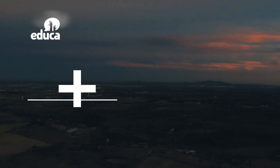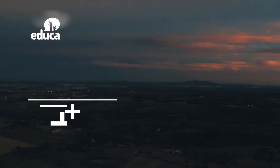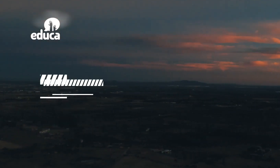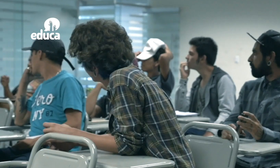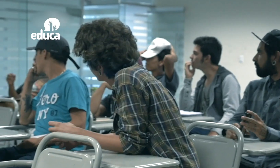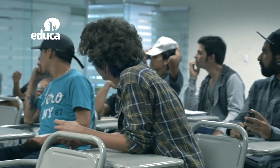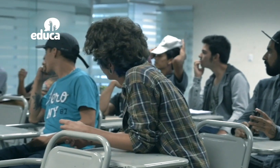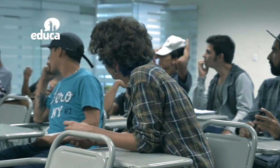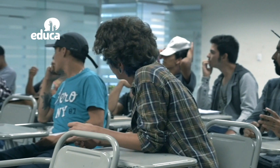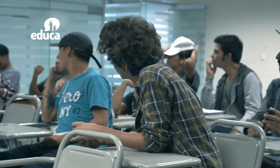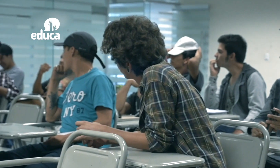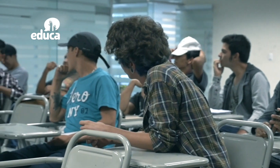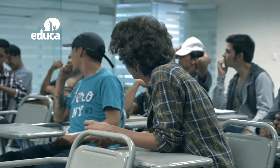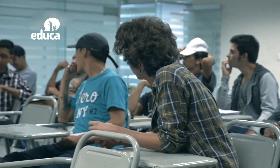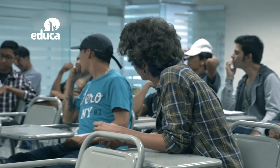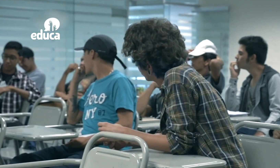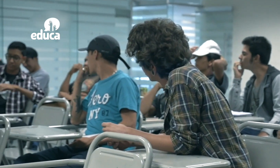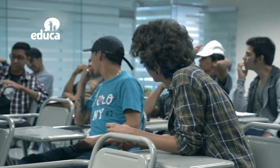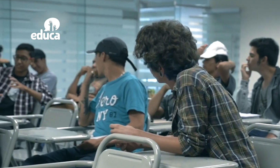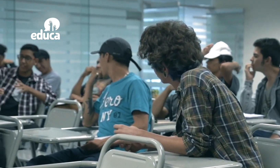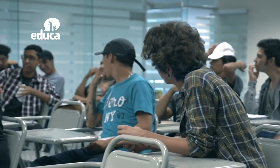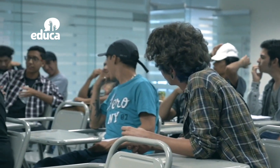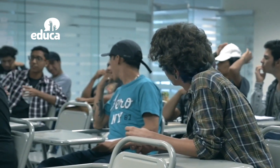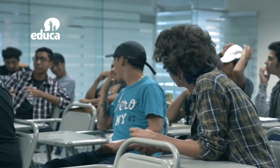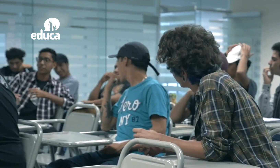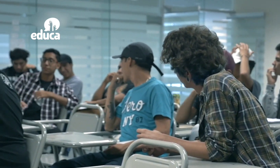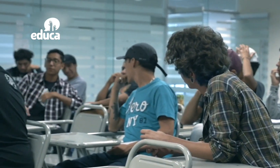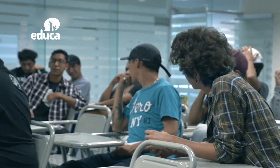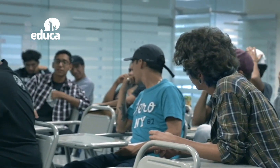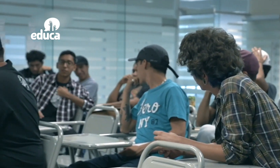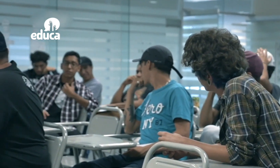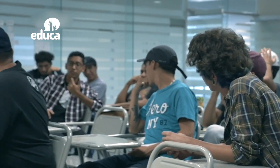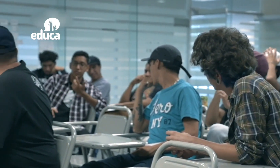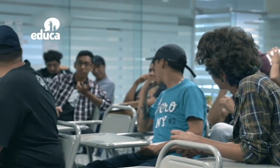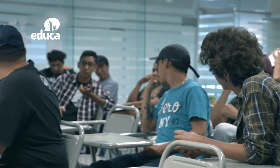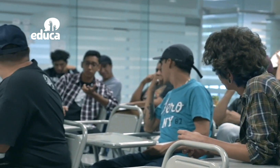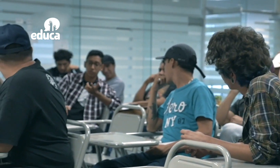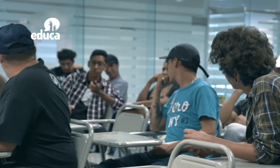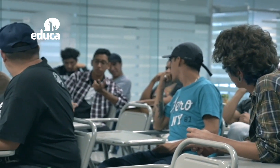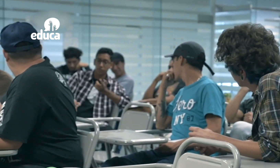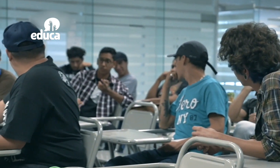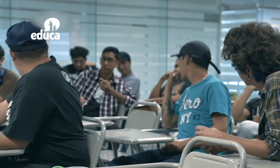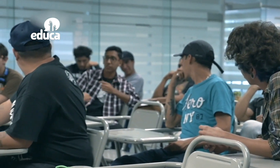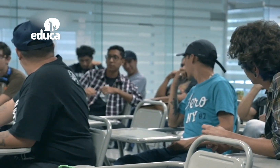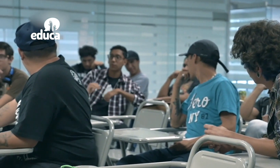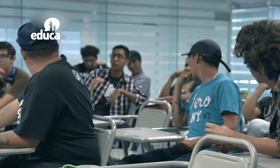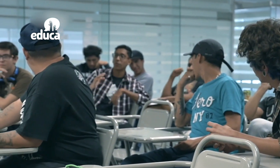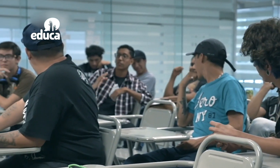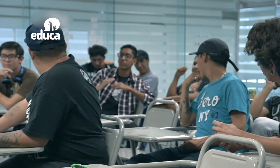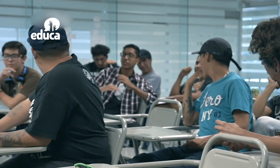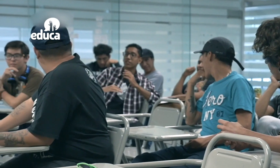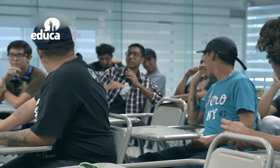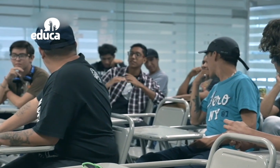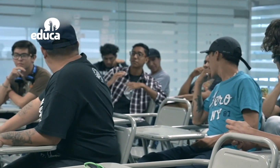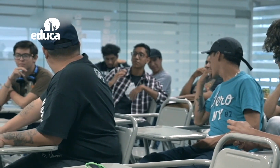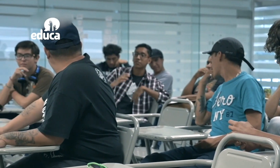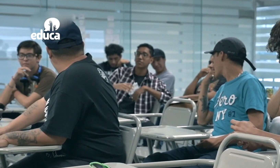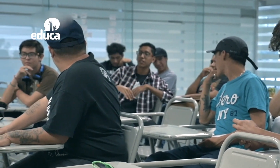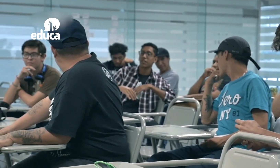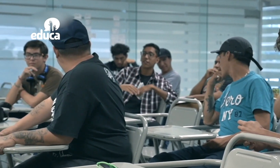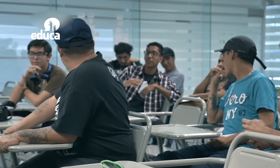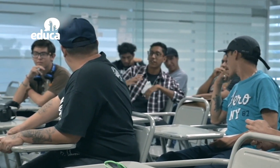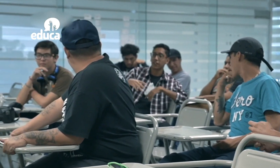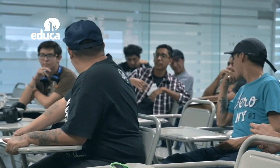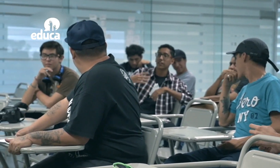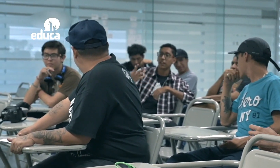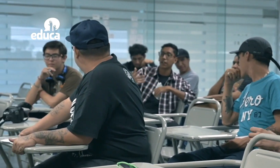mi edad y como sea, llegaban de repente con letras, ya sea para canciones de reggae o de ska o de punk o de